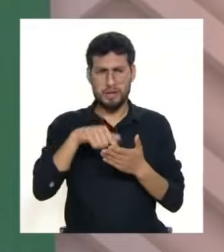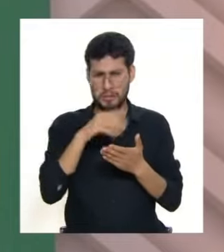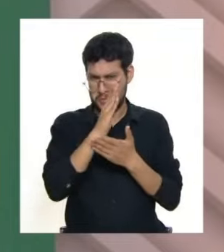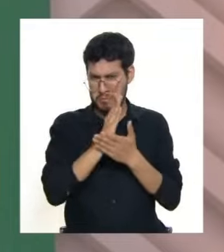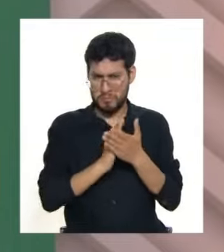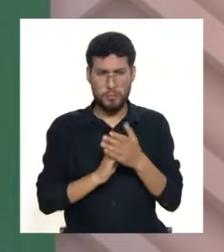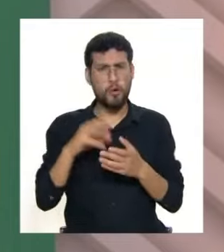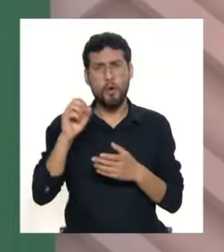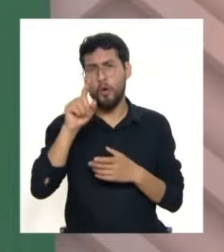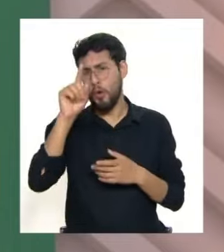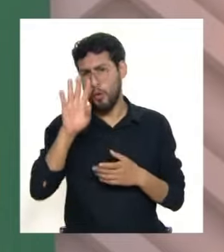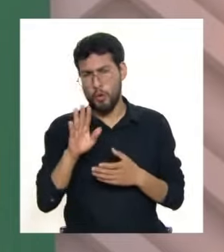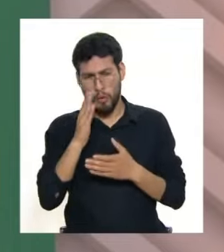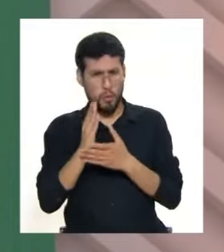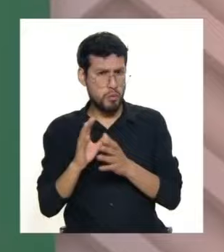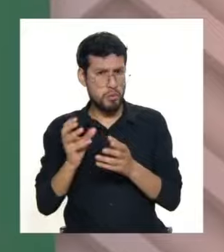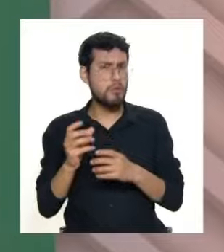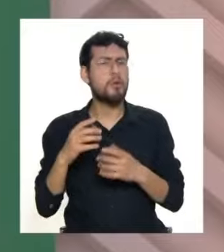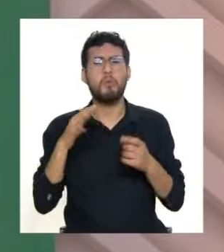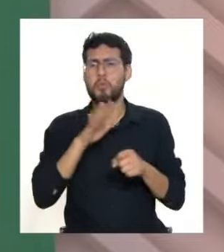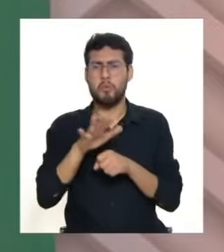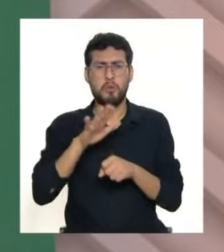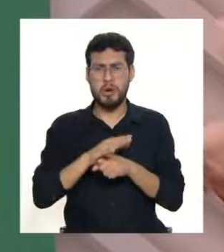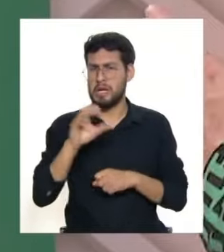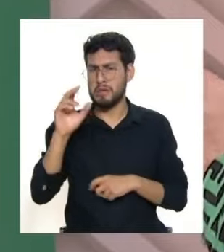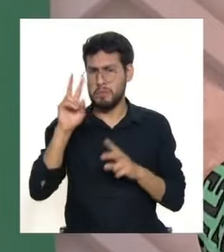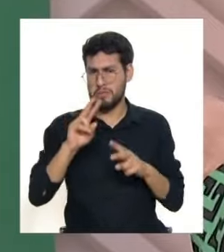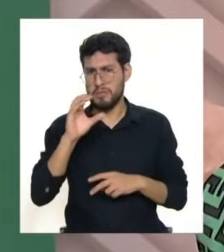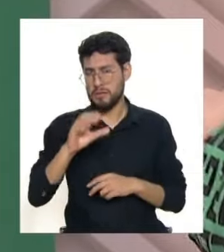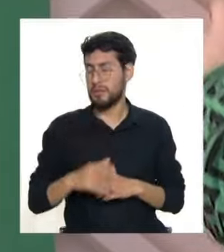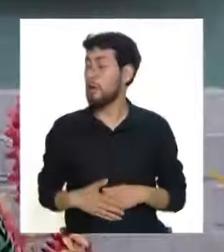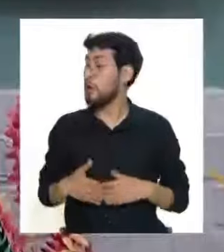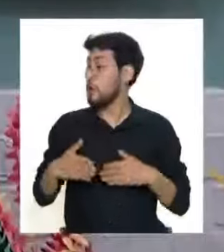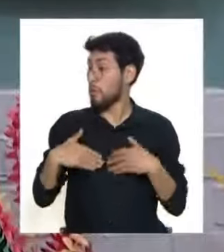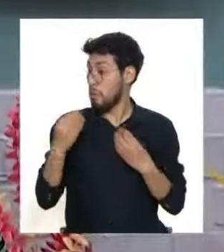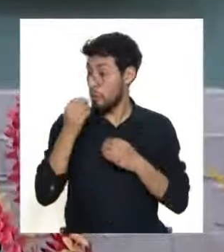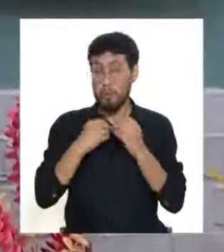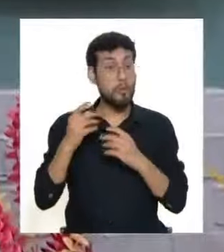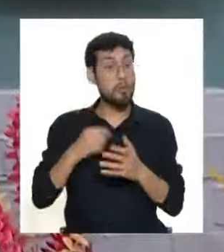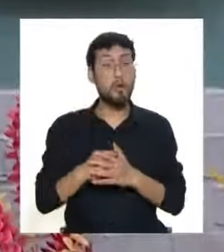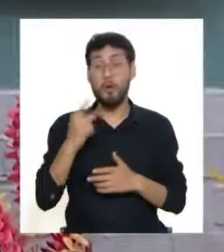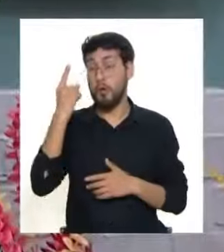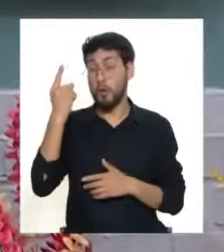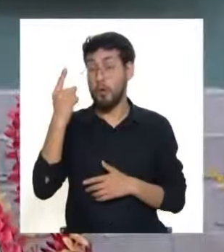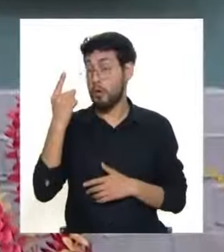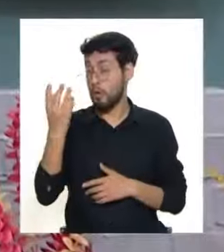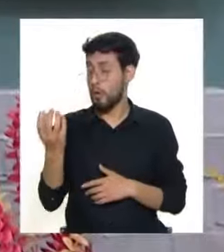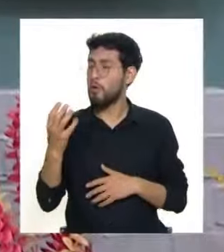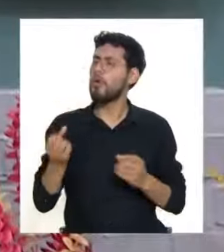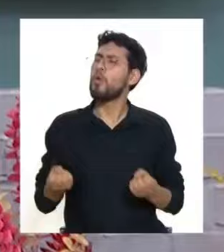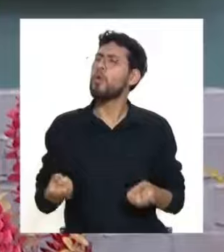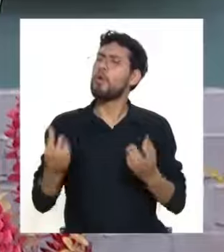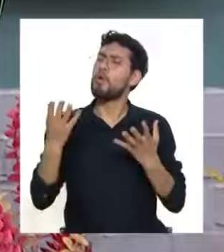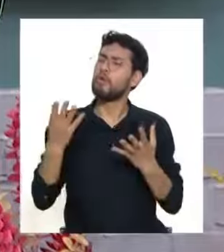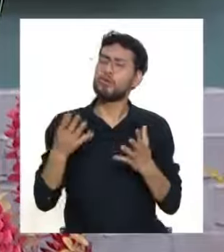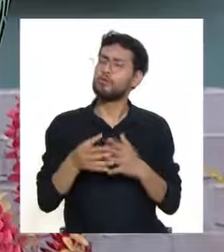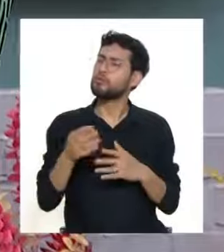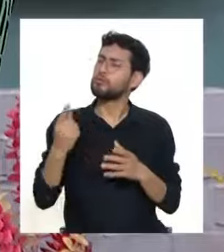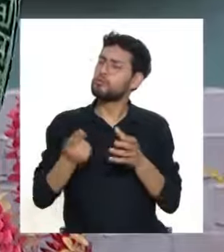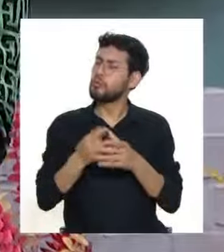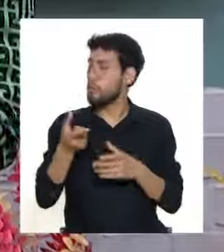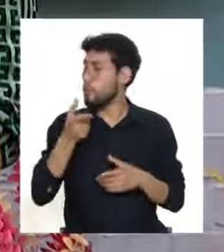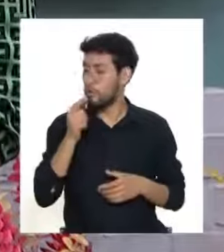pequeña o un cuarto de esa, cumplimos el requerimiento. Diario. Y podemos hacer, por ejemplo, con una sola, ¿cuánto de jugo?